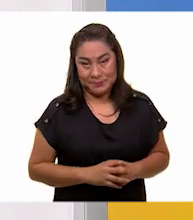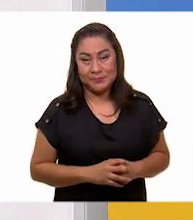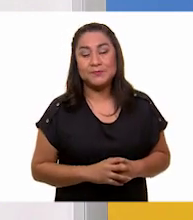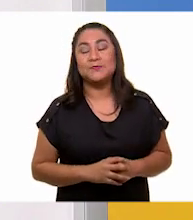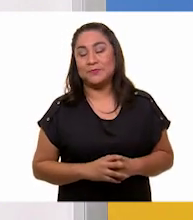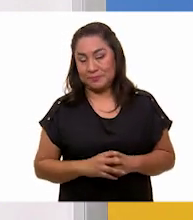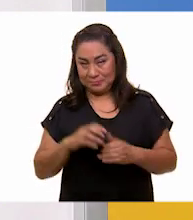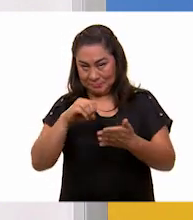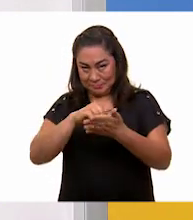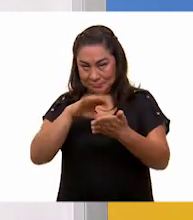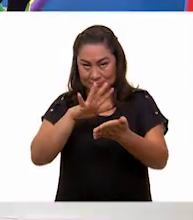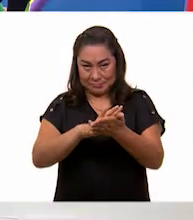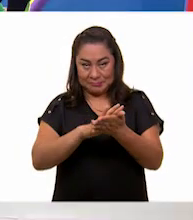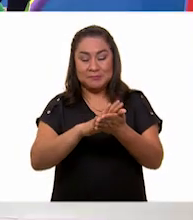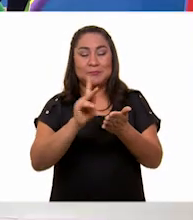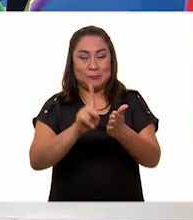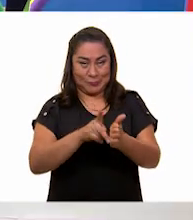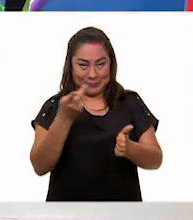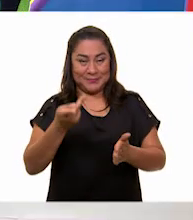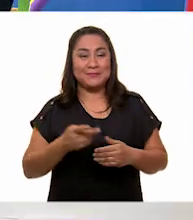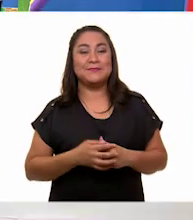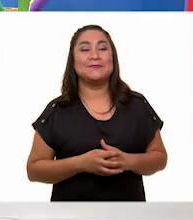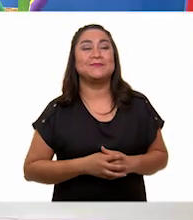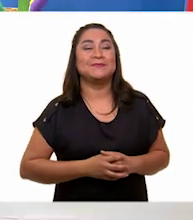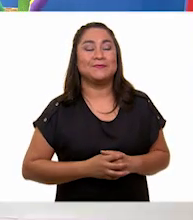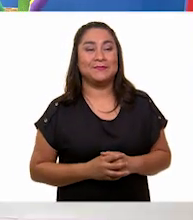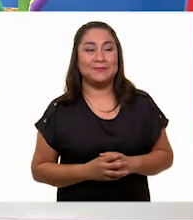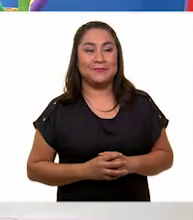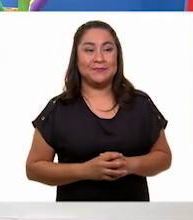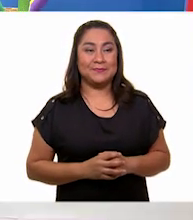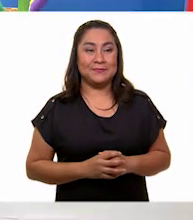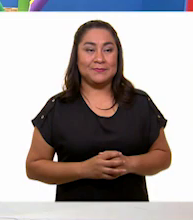hay que registrarlo en la tabla, por favor. Sí, maestra.